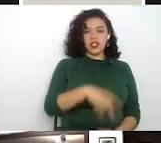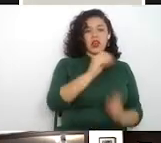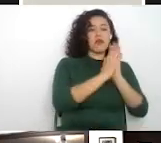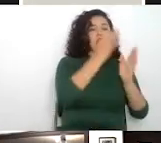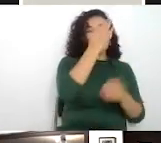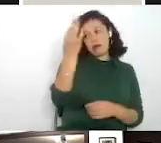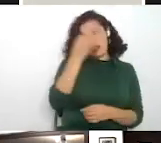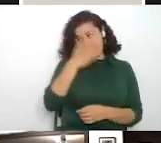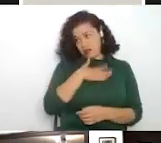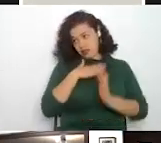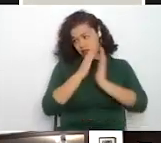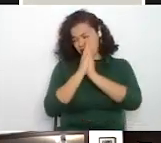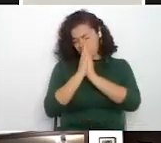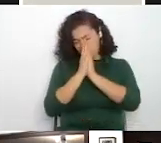favorzote